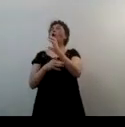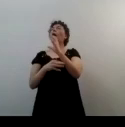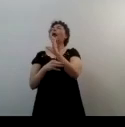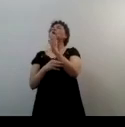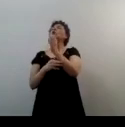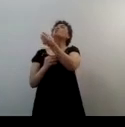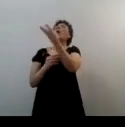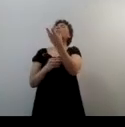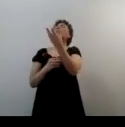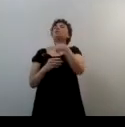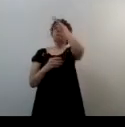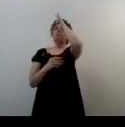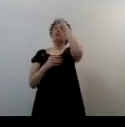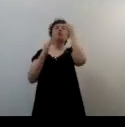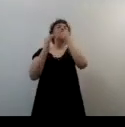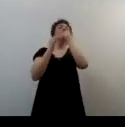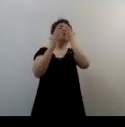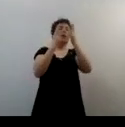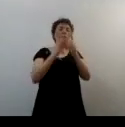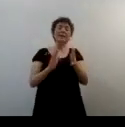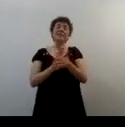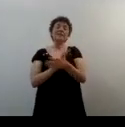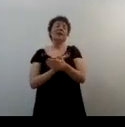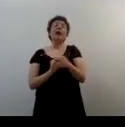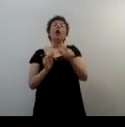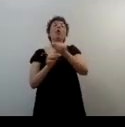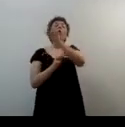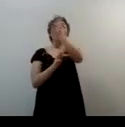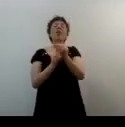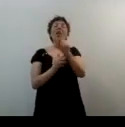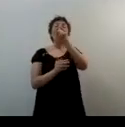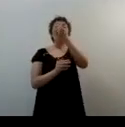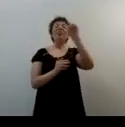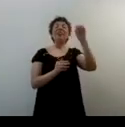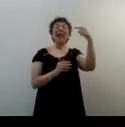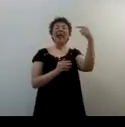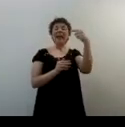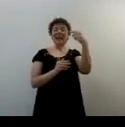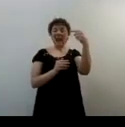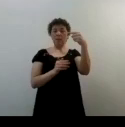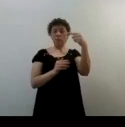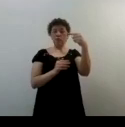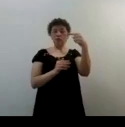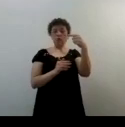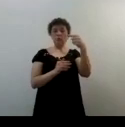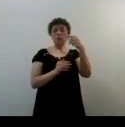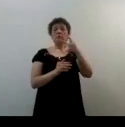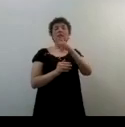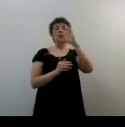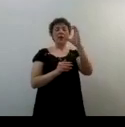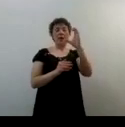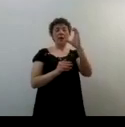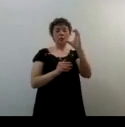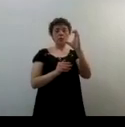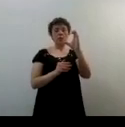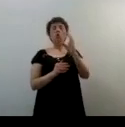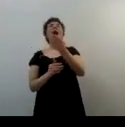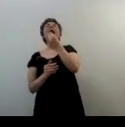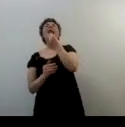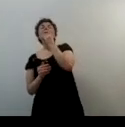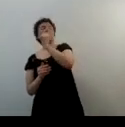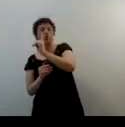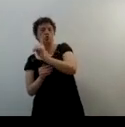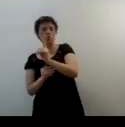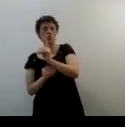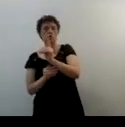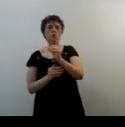100 gramos totales de carbohidrato al día. 100 gramos de carbohidrato como nutriente, no confundir con alimento. Es decir, que uno puede